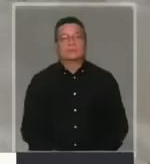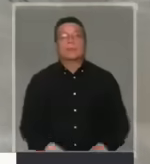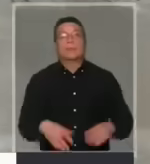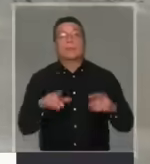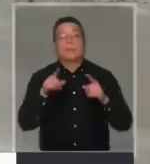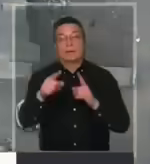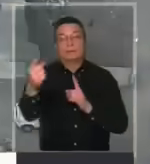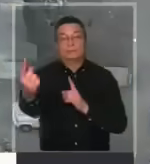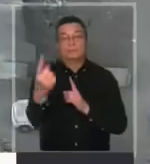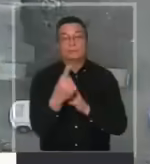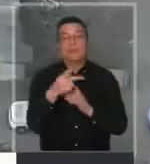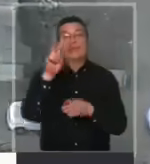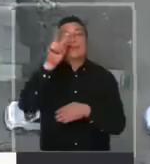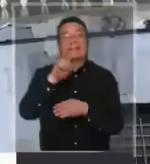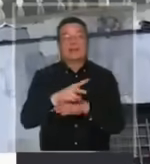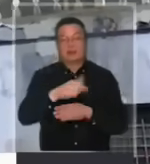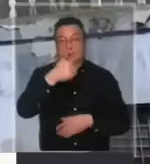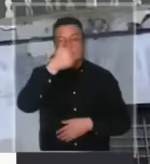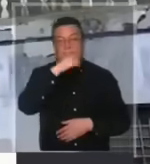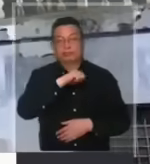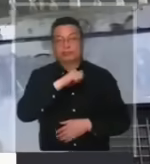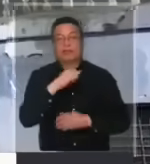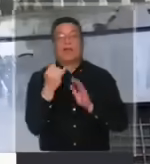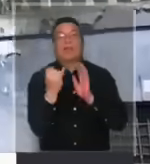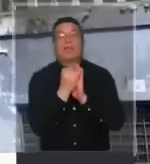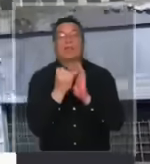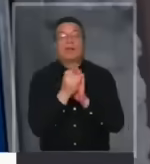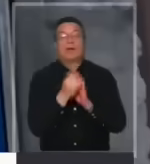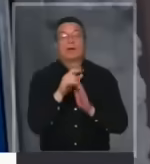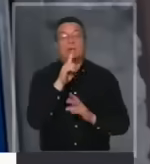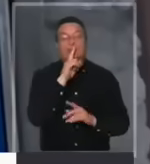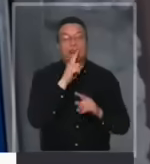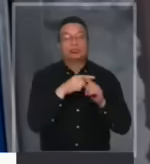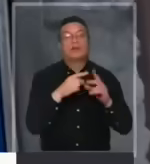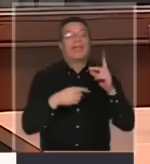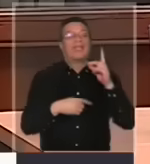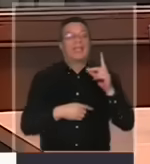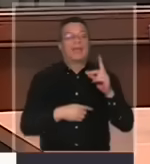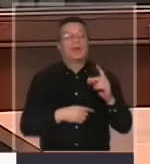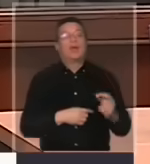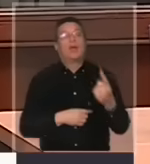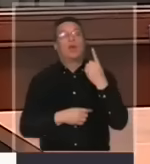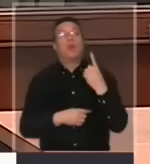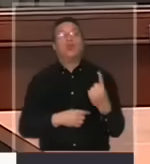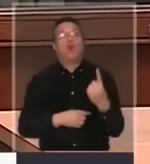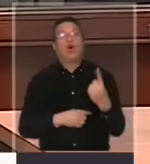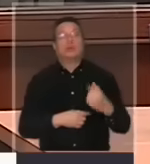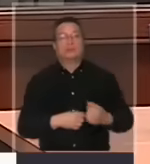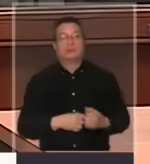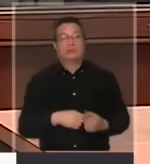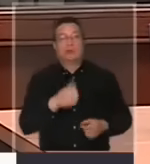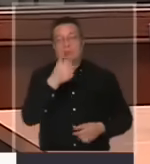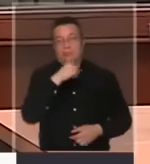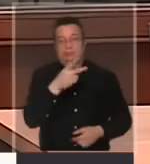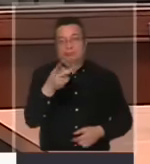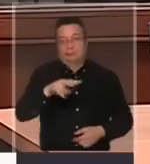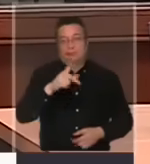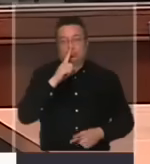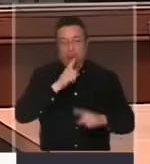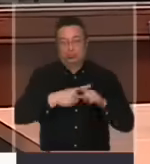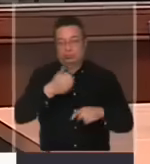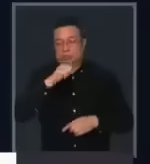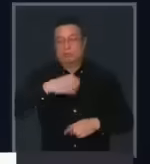Comparece el testigo con reserva de identidad asignado como D1. Se le llamó D1. En atención